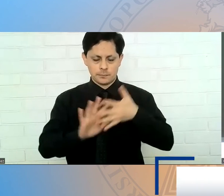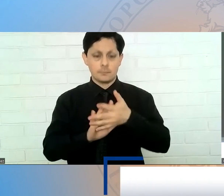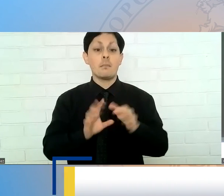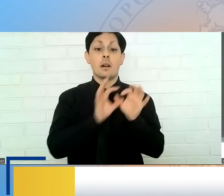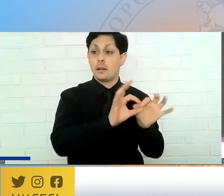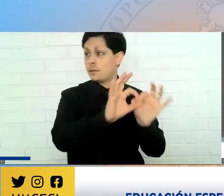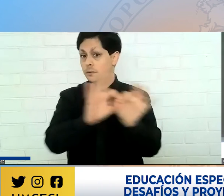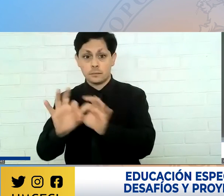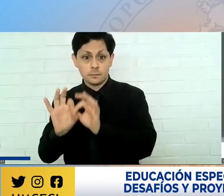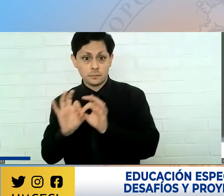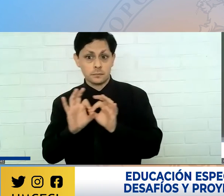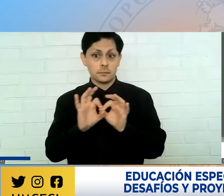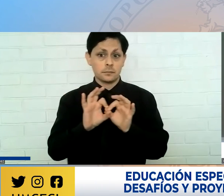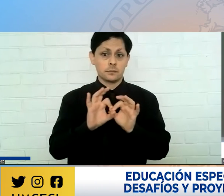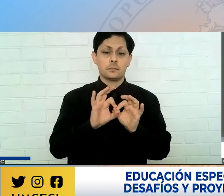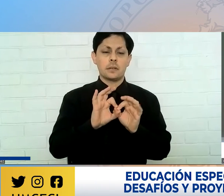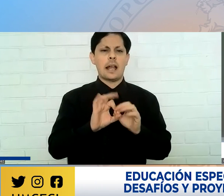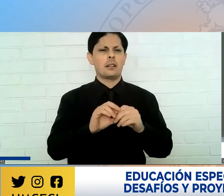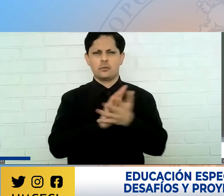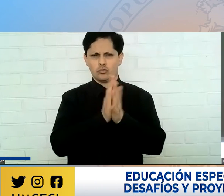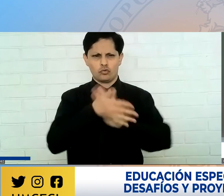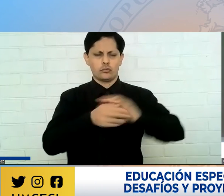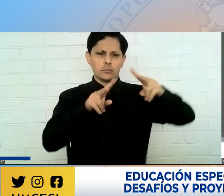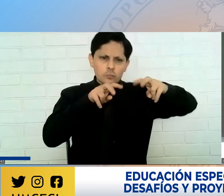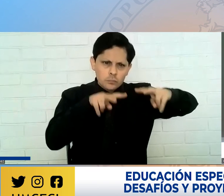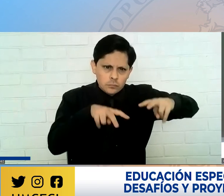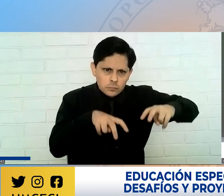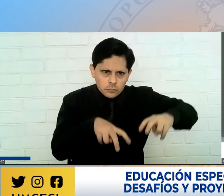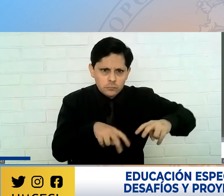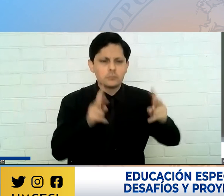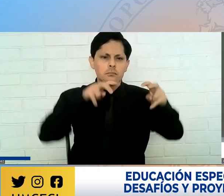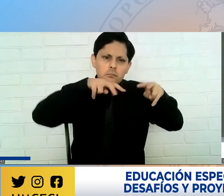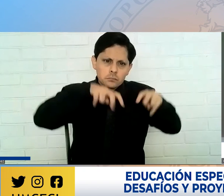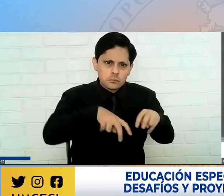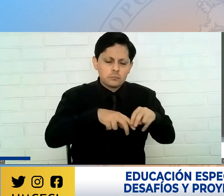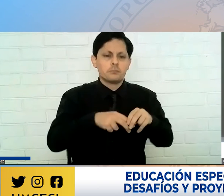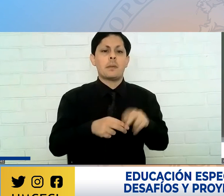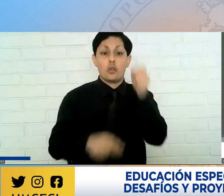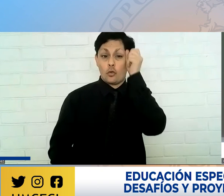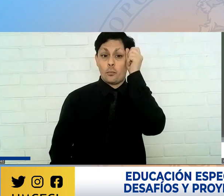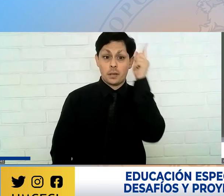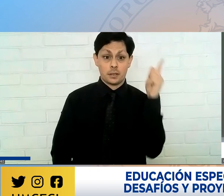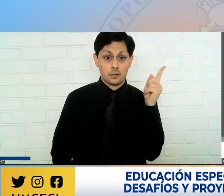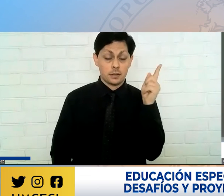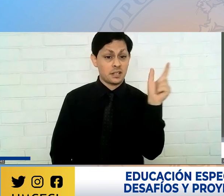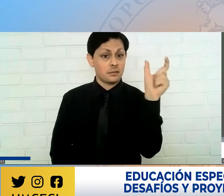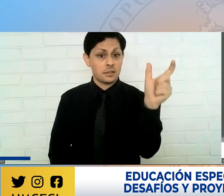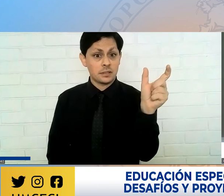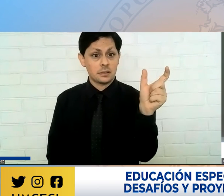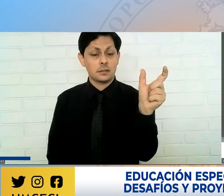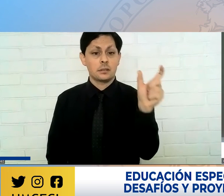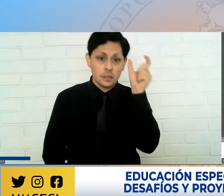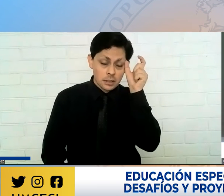experiencia a partir de las investigaciones que han realizado ambos ponentes para ir comprendiendo este concepto, de la construcción